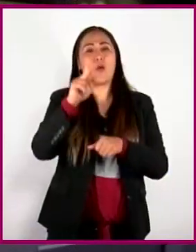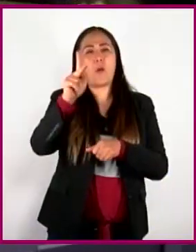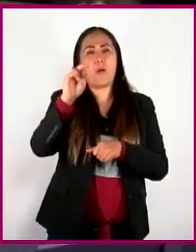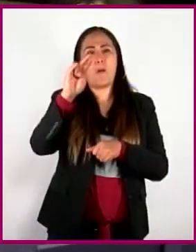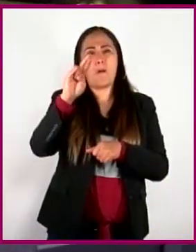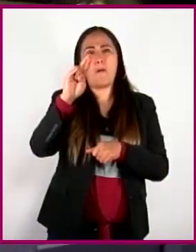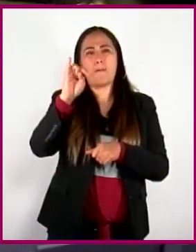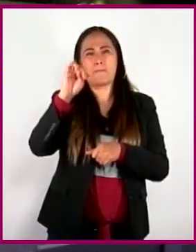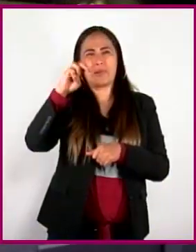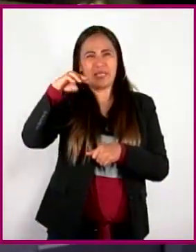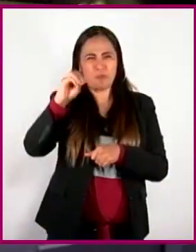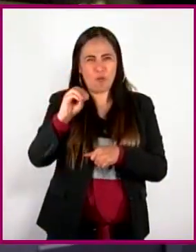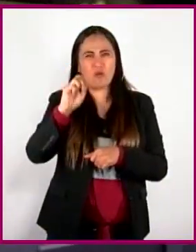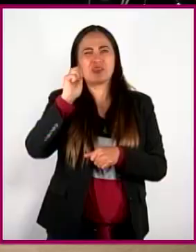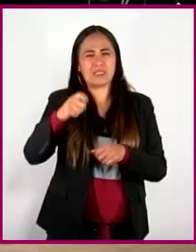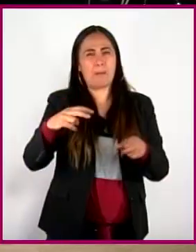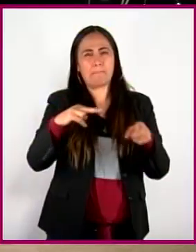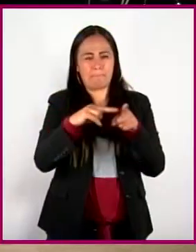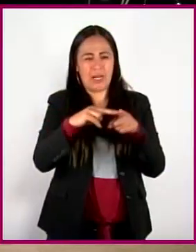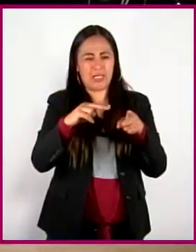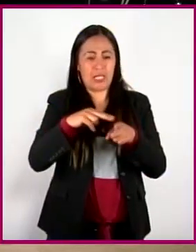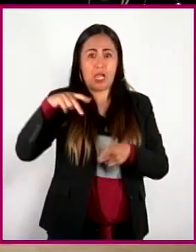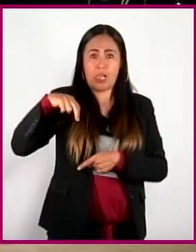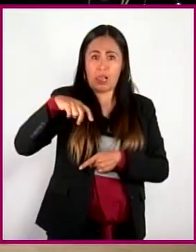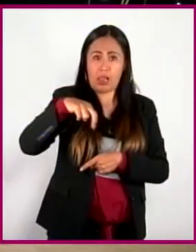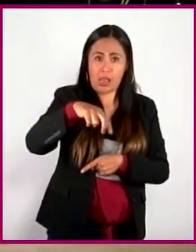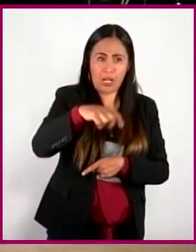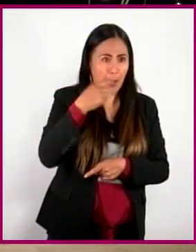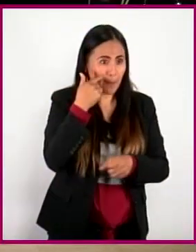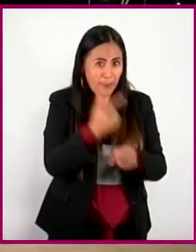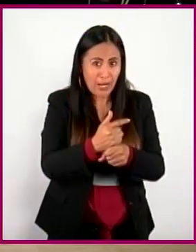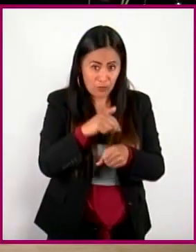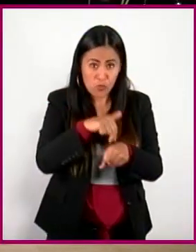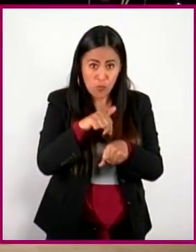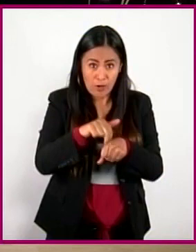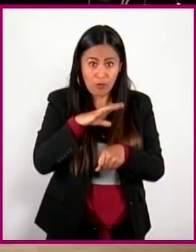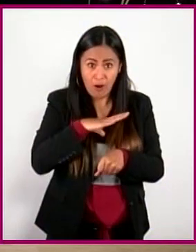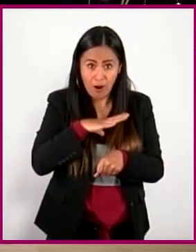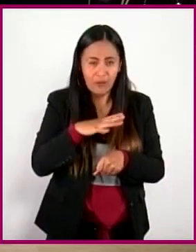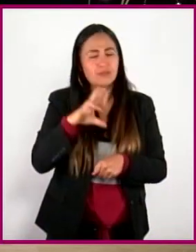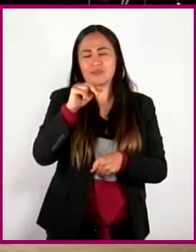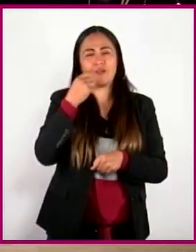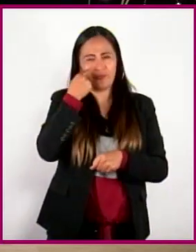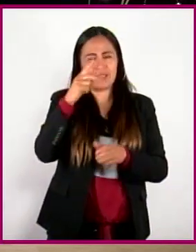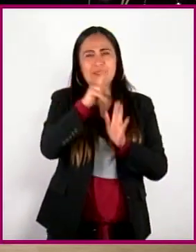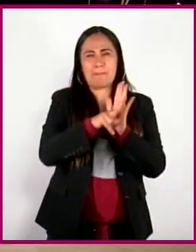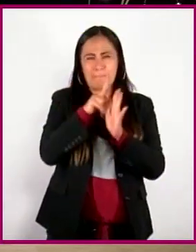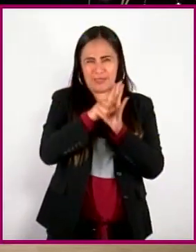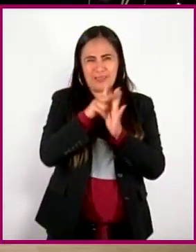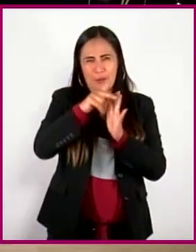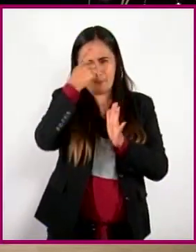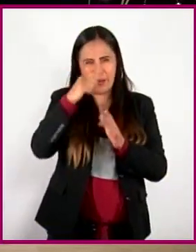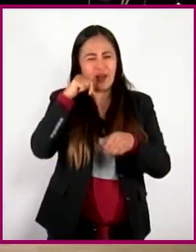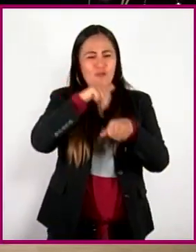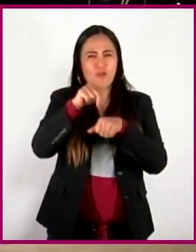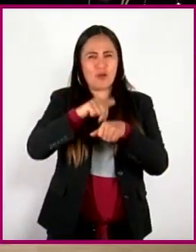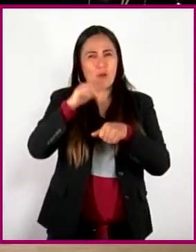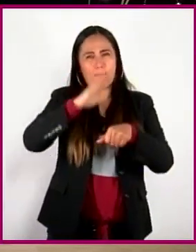porque lo hemos visto caminar por el parque, ¿verdad? Mejor veamos la siguiente cápsula para conocer más acerca de los números. Vamos.